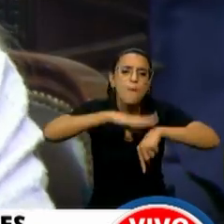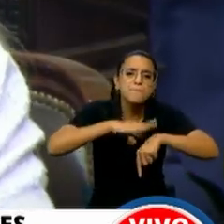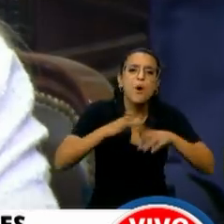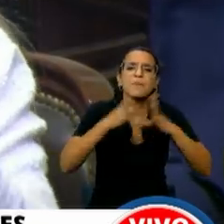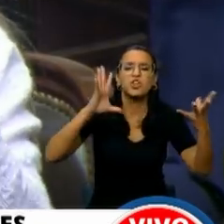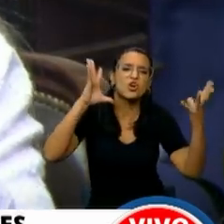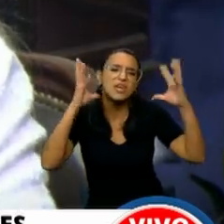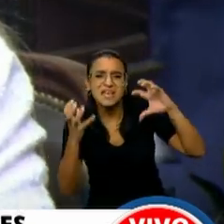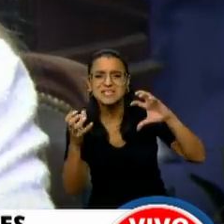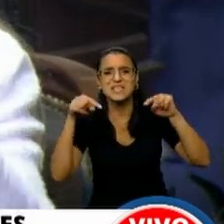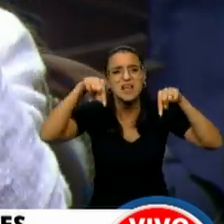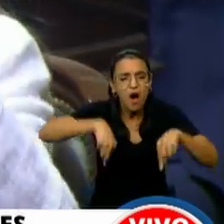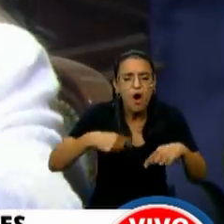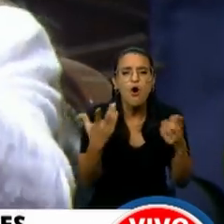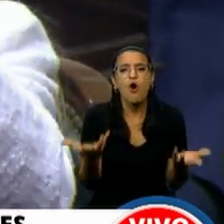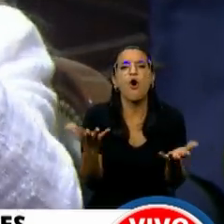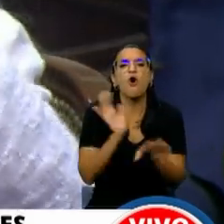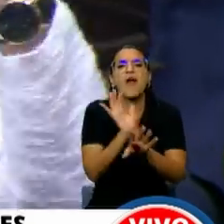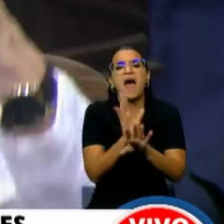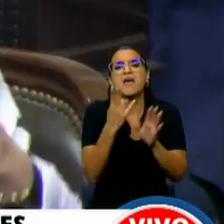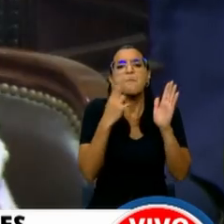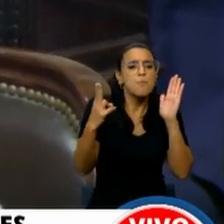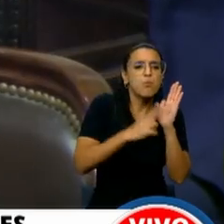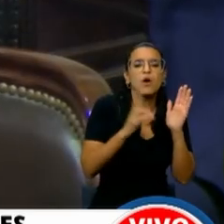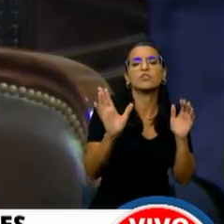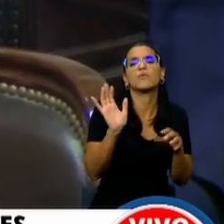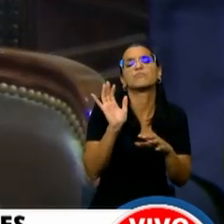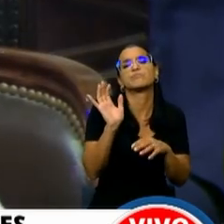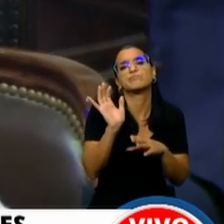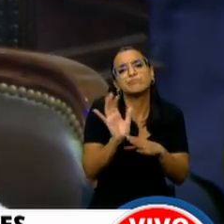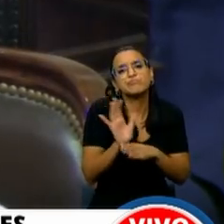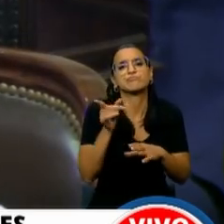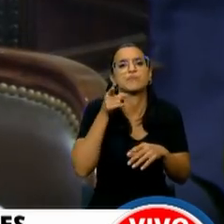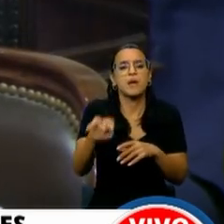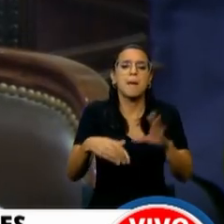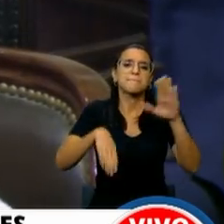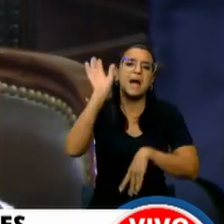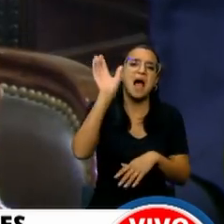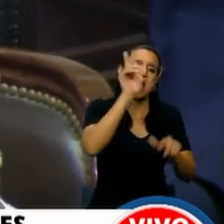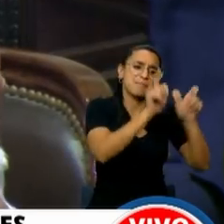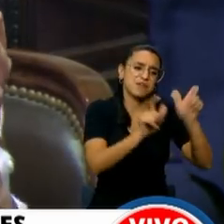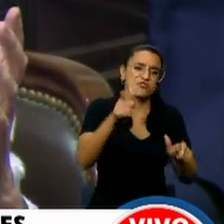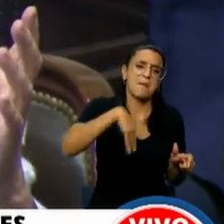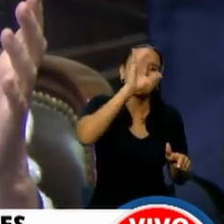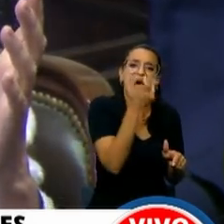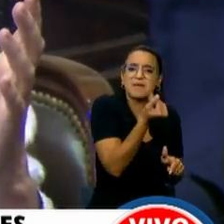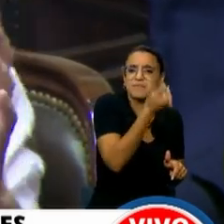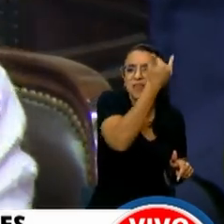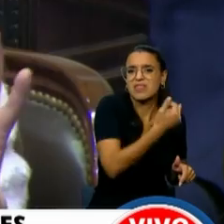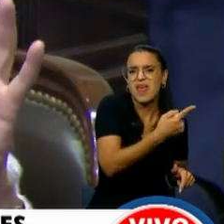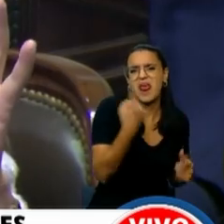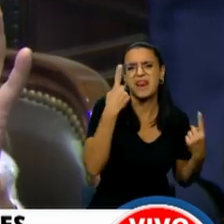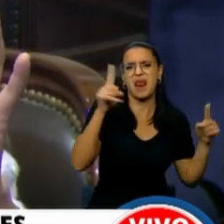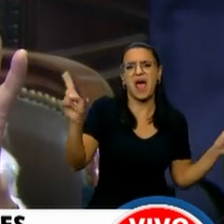de crisis una carga que simbólicamente atrás cayera sobre los que más tienen fíjense lo raro